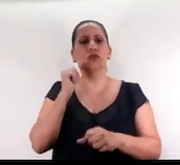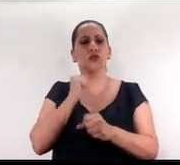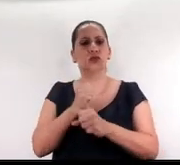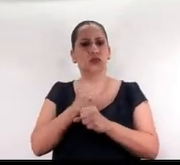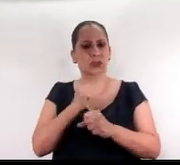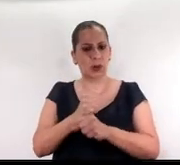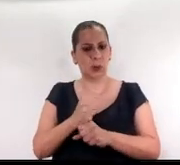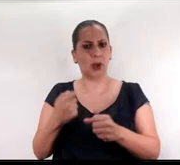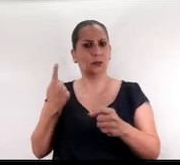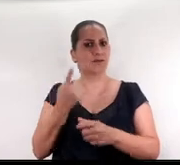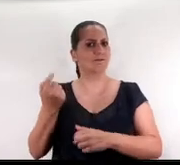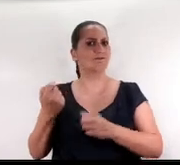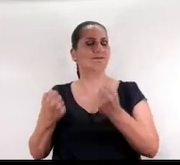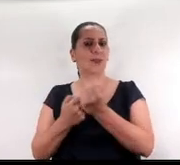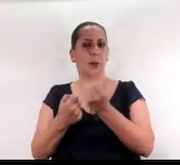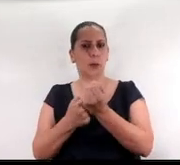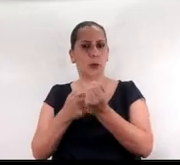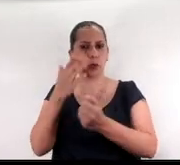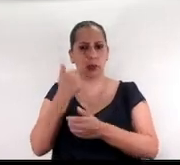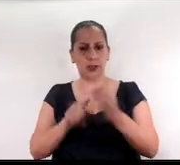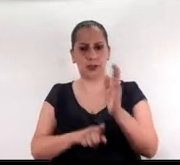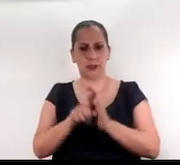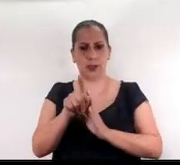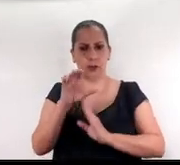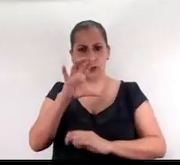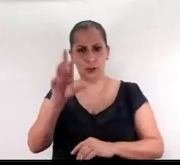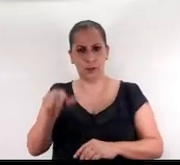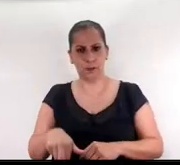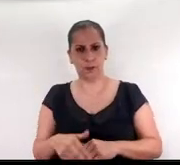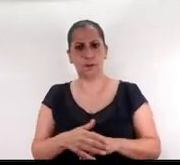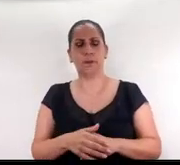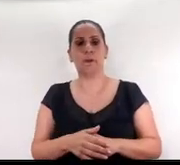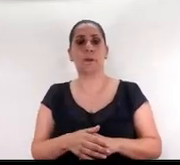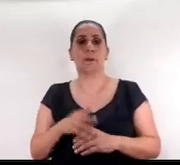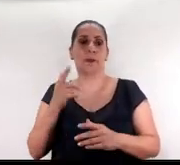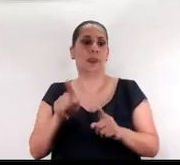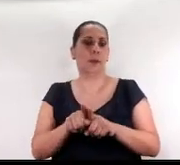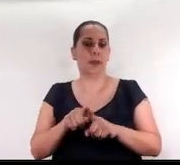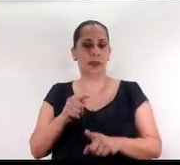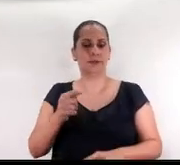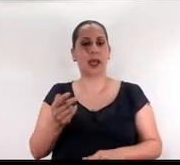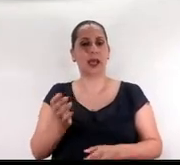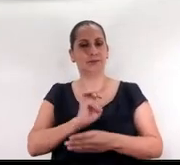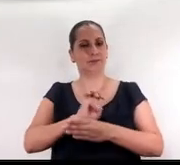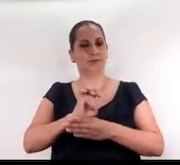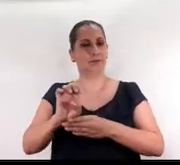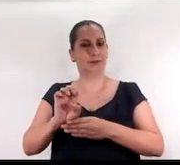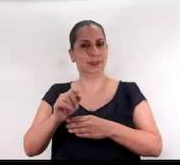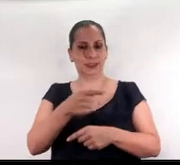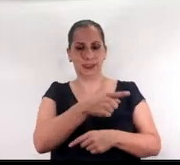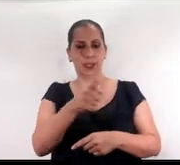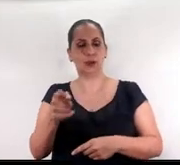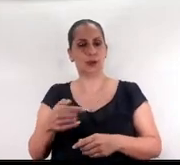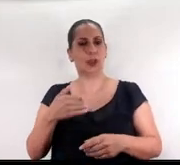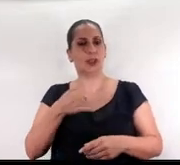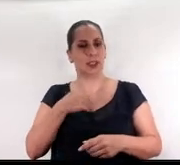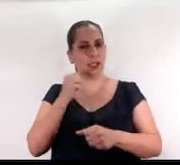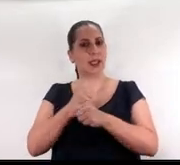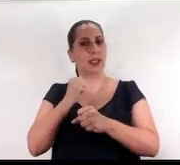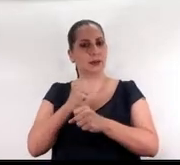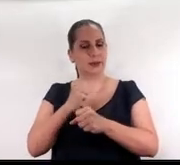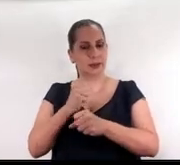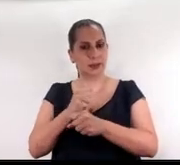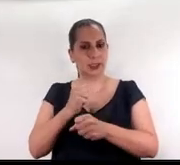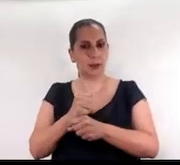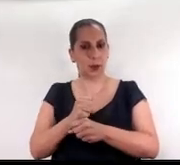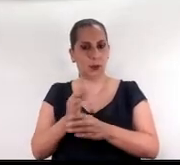en apoyo al desarrollo de este país y a la ética también en el ejercicio de la